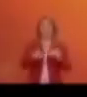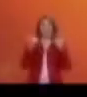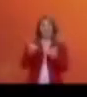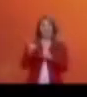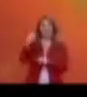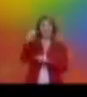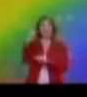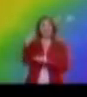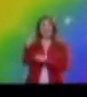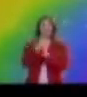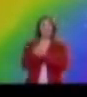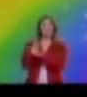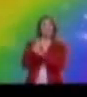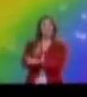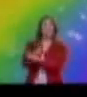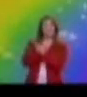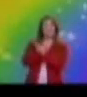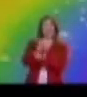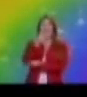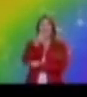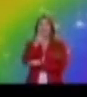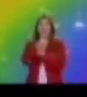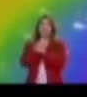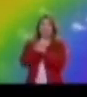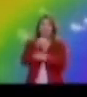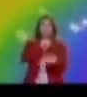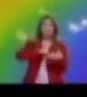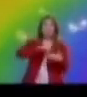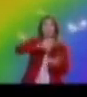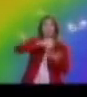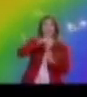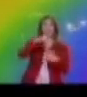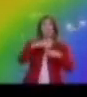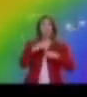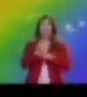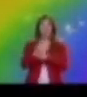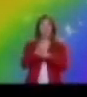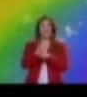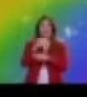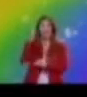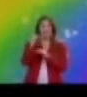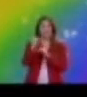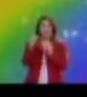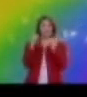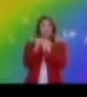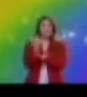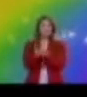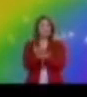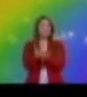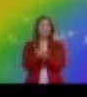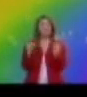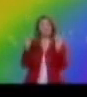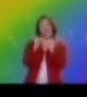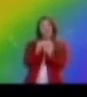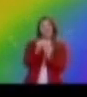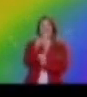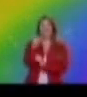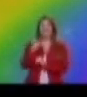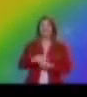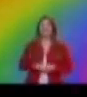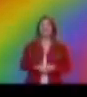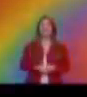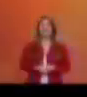Descubre todo el cuidado y protección de los colores de Ciclón Líquido en su nuevo Ahorra Pack. Más económico, más